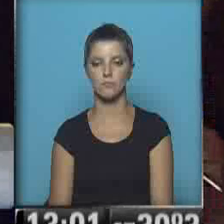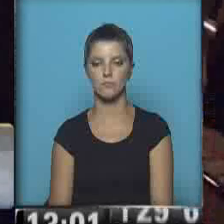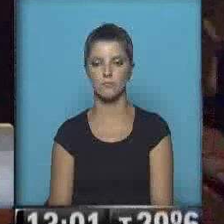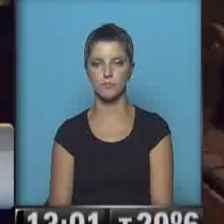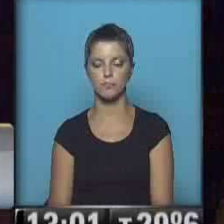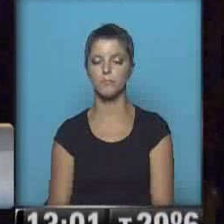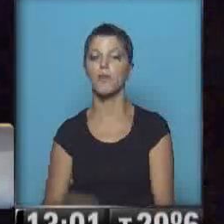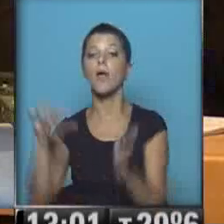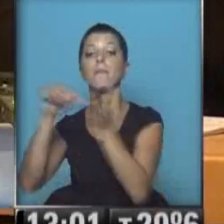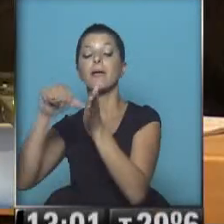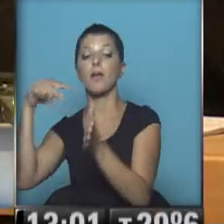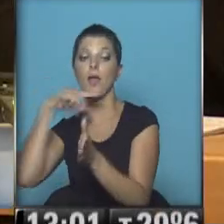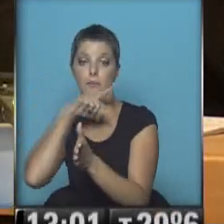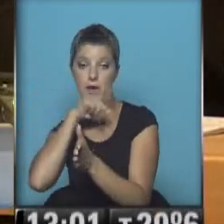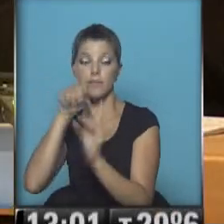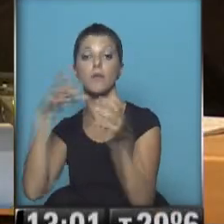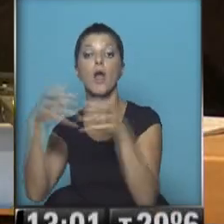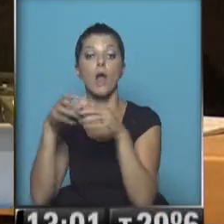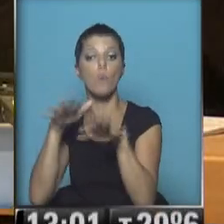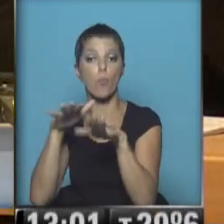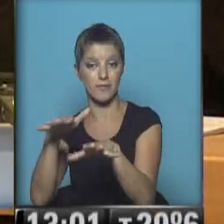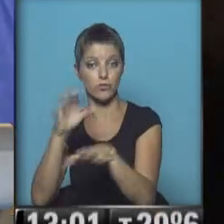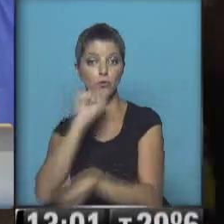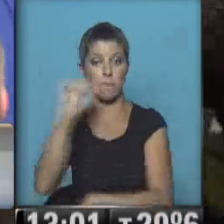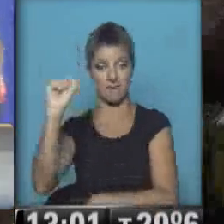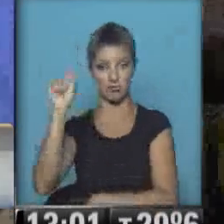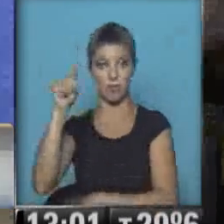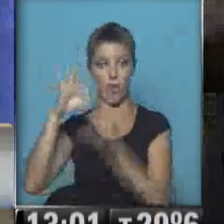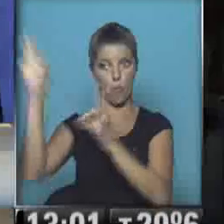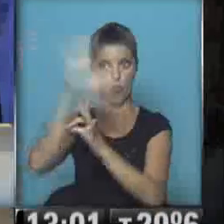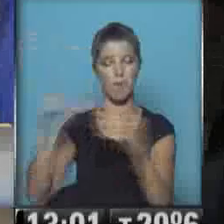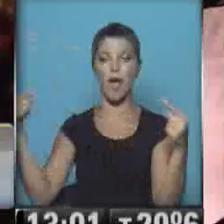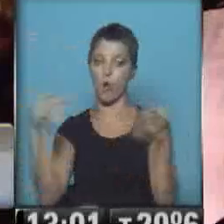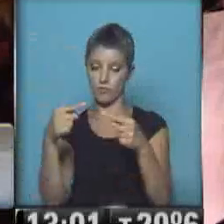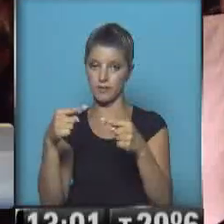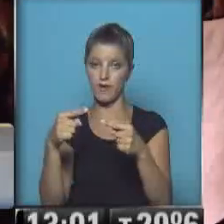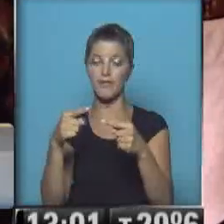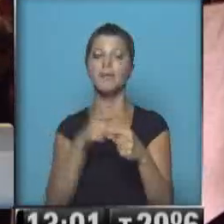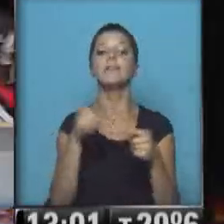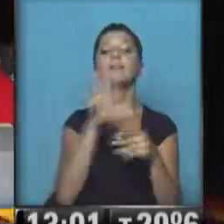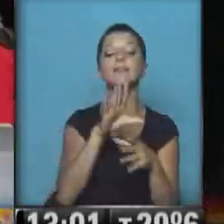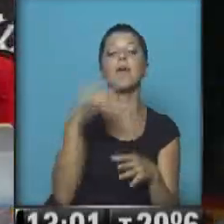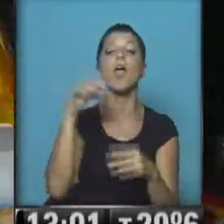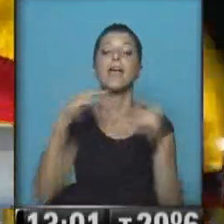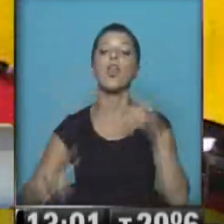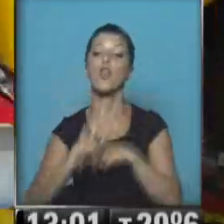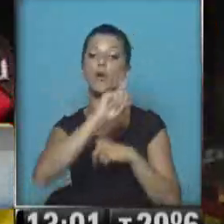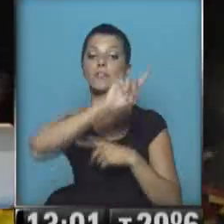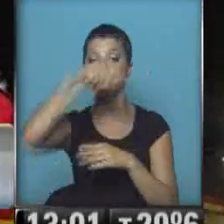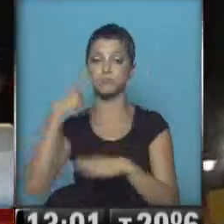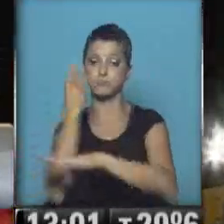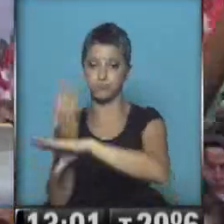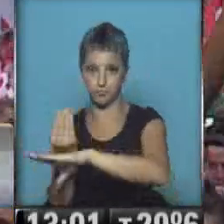En Alemania está el movimiento de los patriotas europeos contra la islamización de Occidente o PEGIDA.